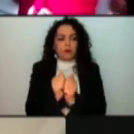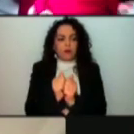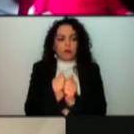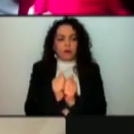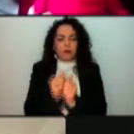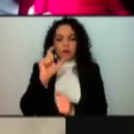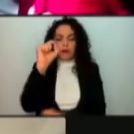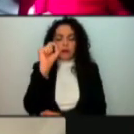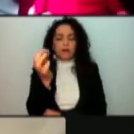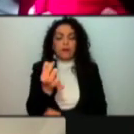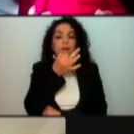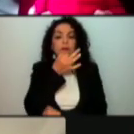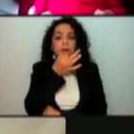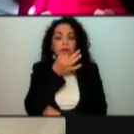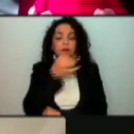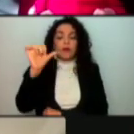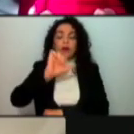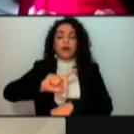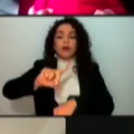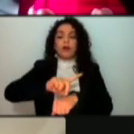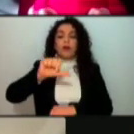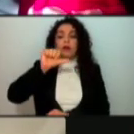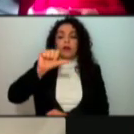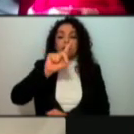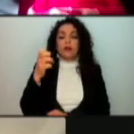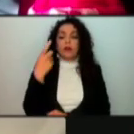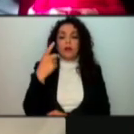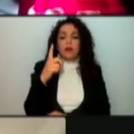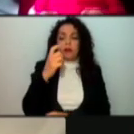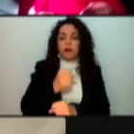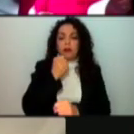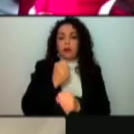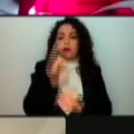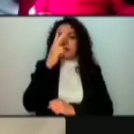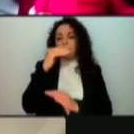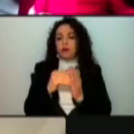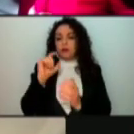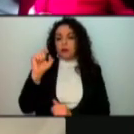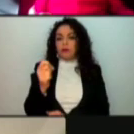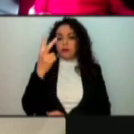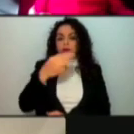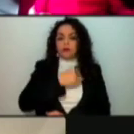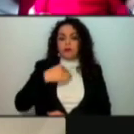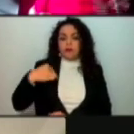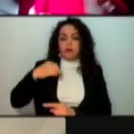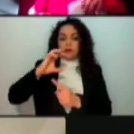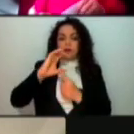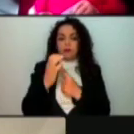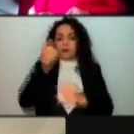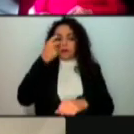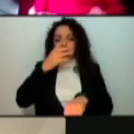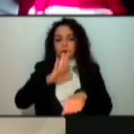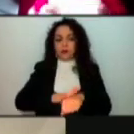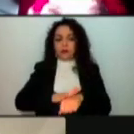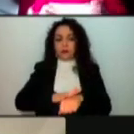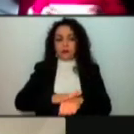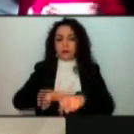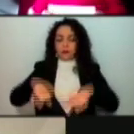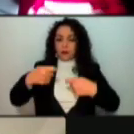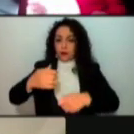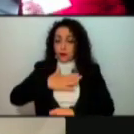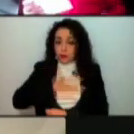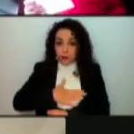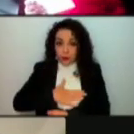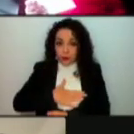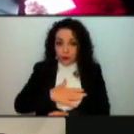La Comisión de Administración y Procuración de Justicia del Congreso Capitalino aprobó los dictámenes para la ratificación de la magistrada Joana Ayala Villegas